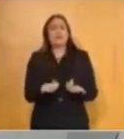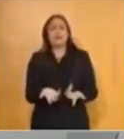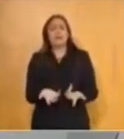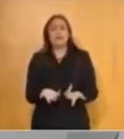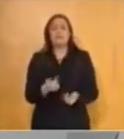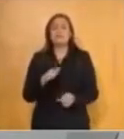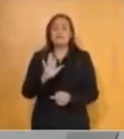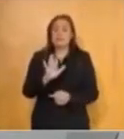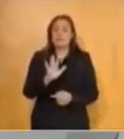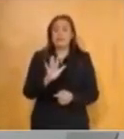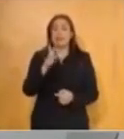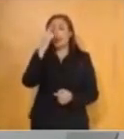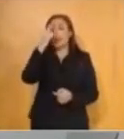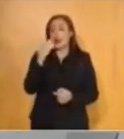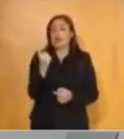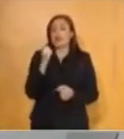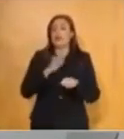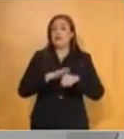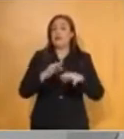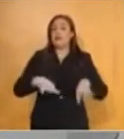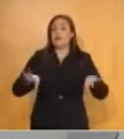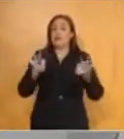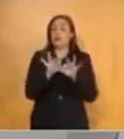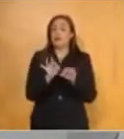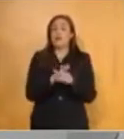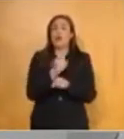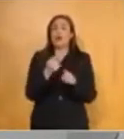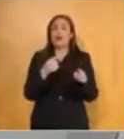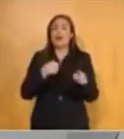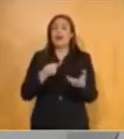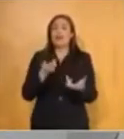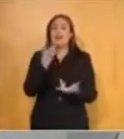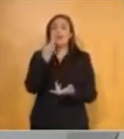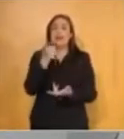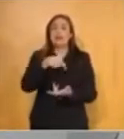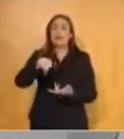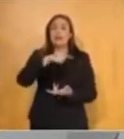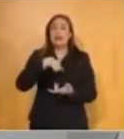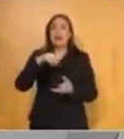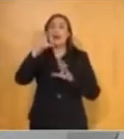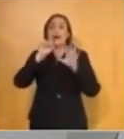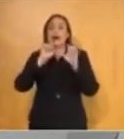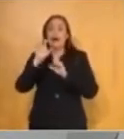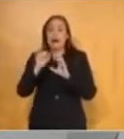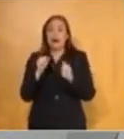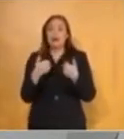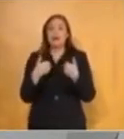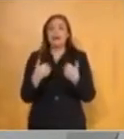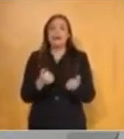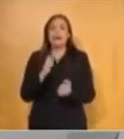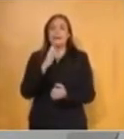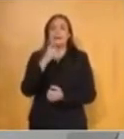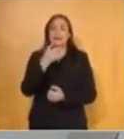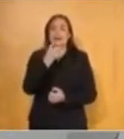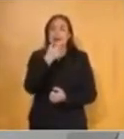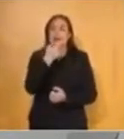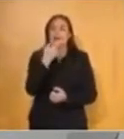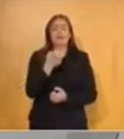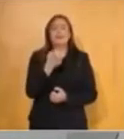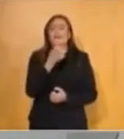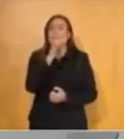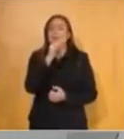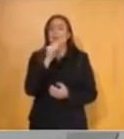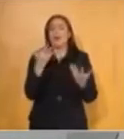porque al estar en una clase de inglés lo que pretendemos es que se aprenda el inglés. Por lo tanto, no podemos hacerlo hablando en